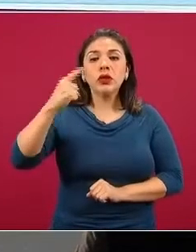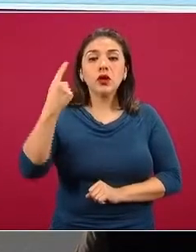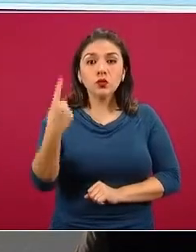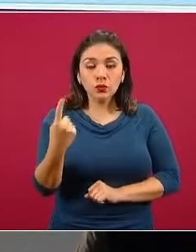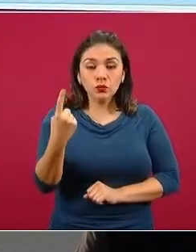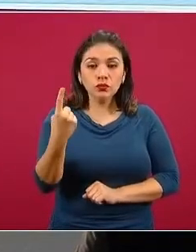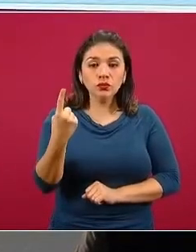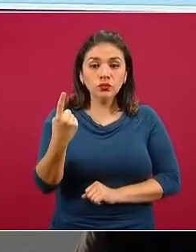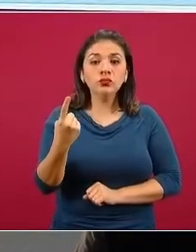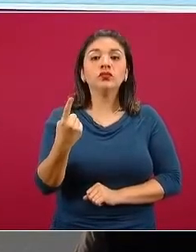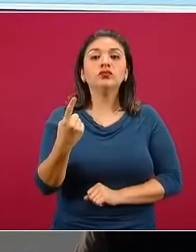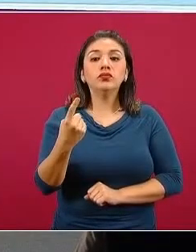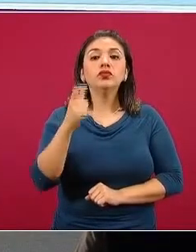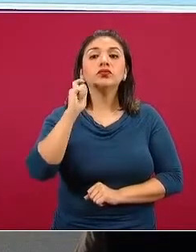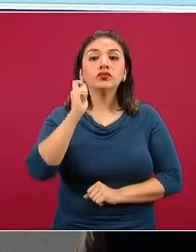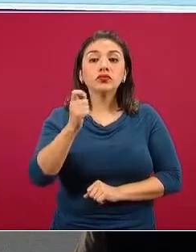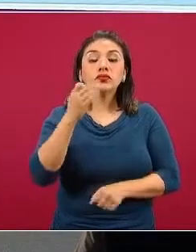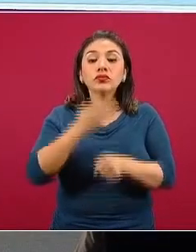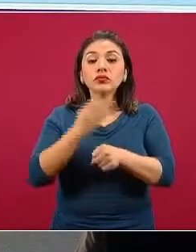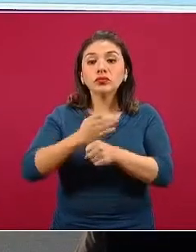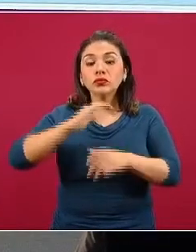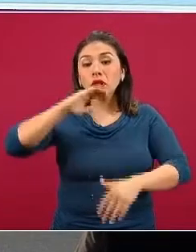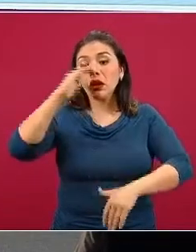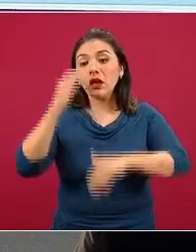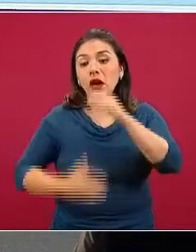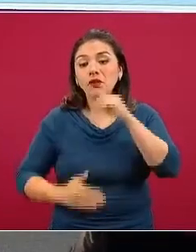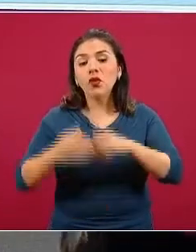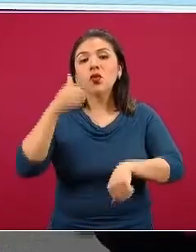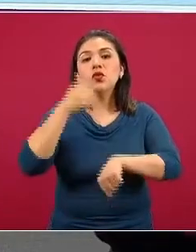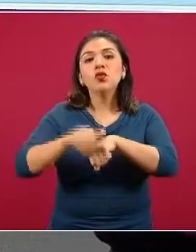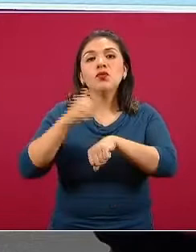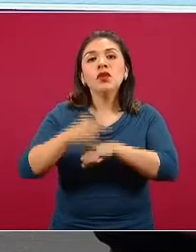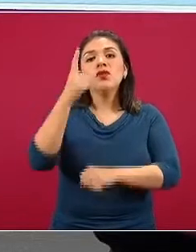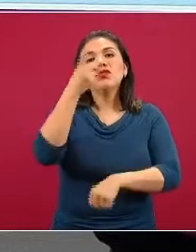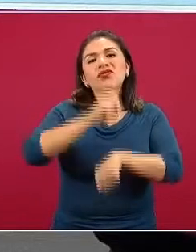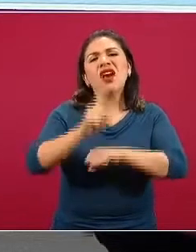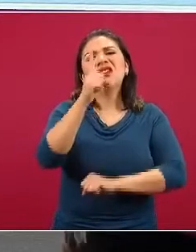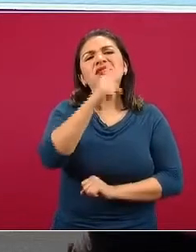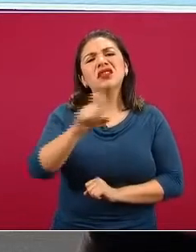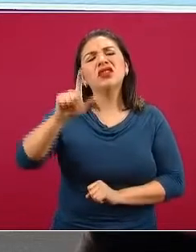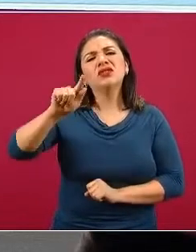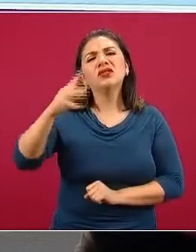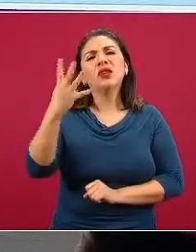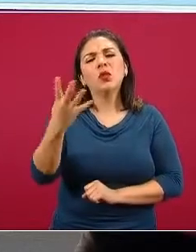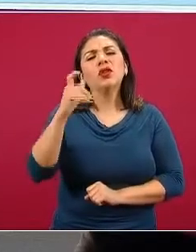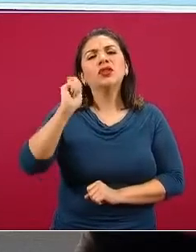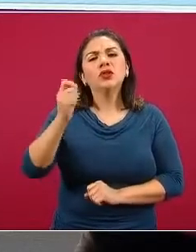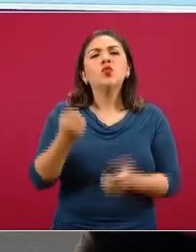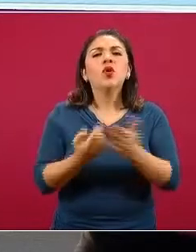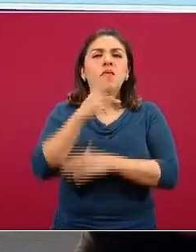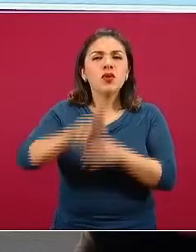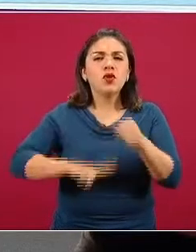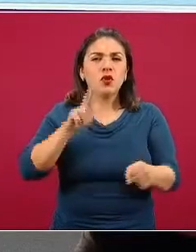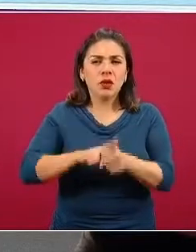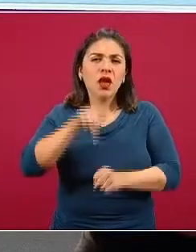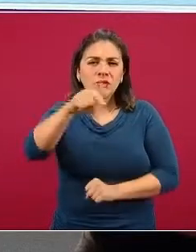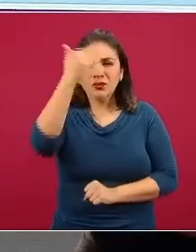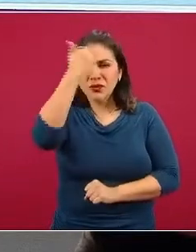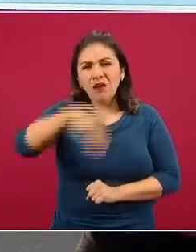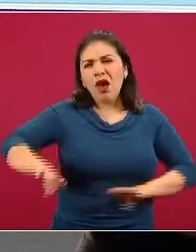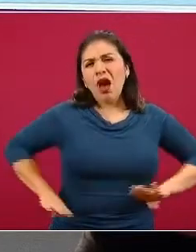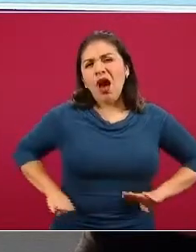261, transitando y por terminar el día número 174 de esta nueva normalidad, que como saben